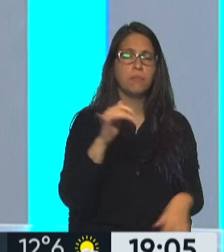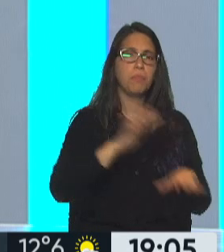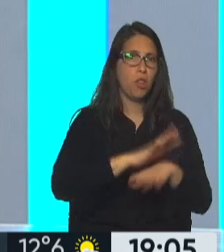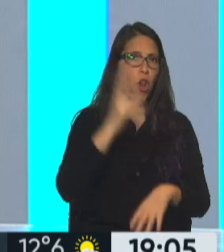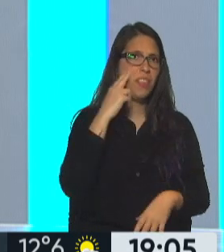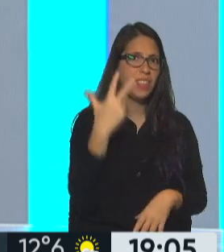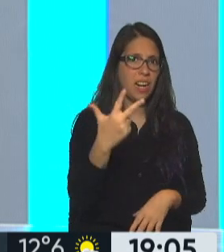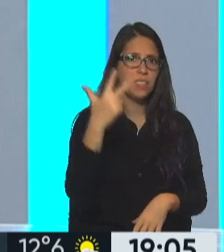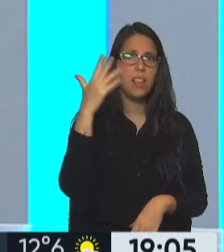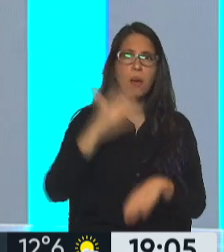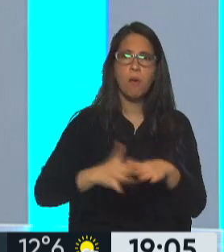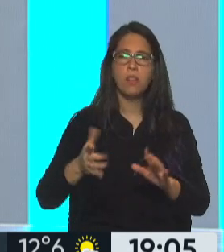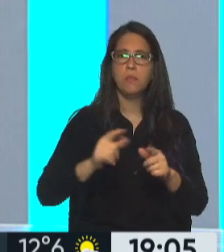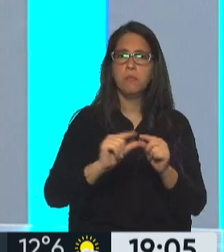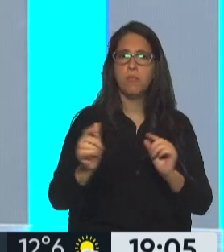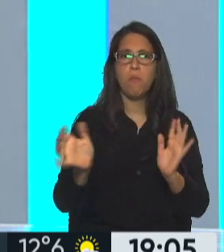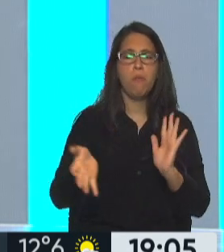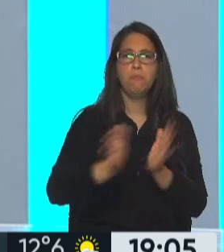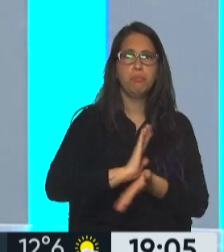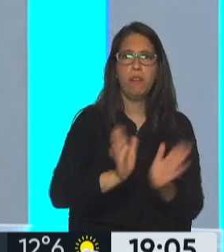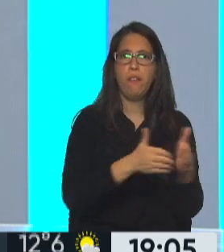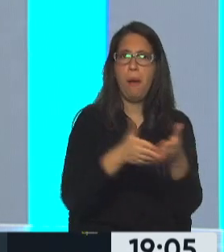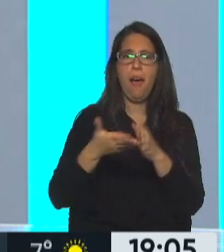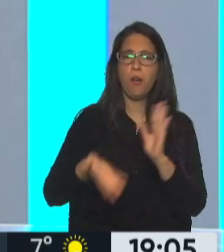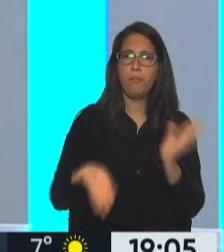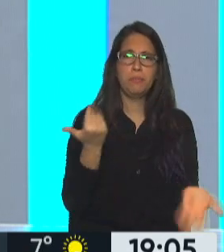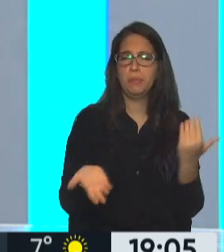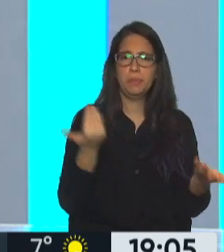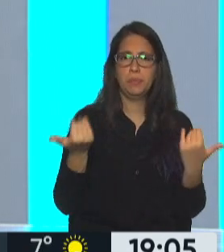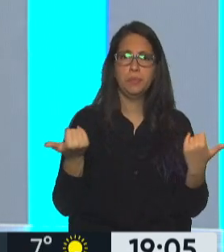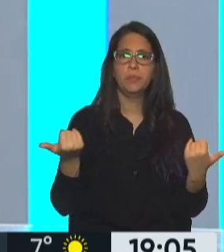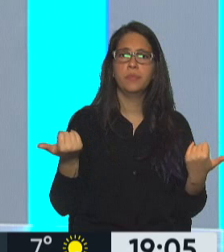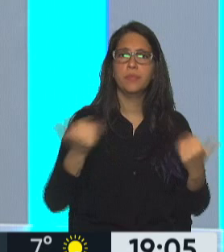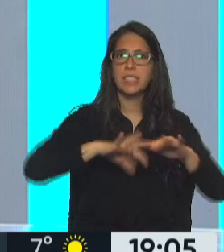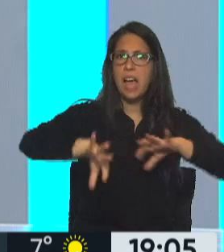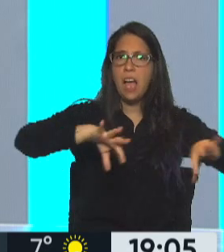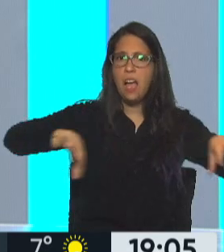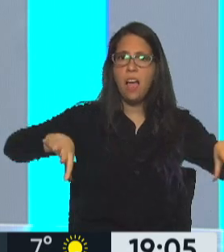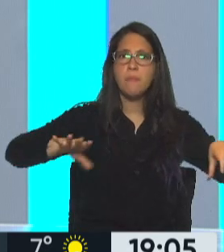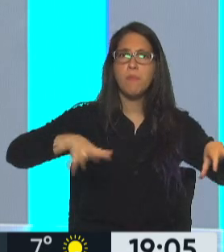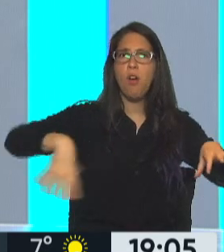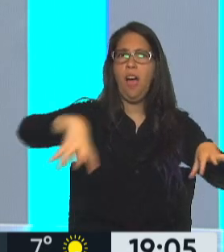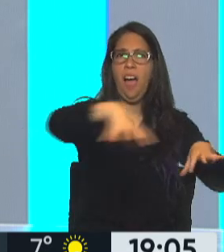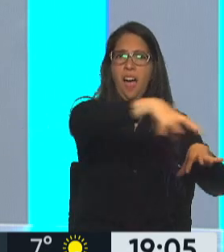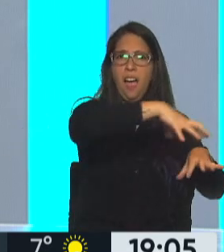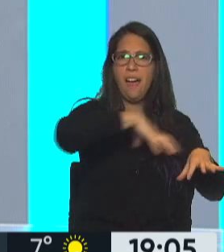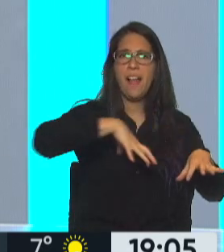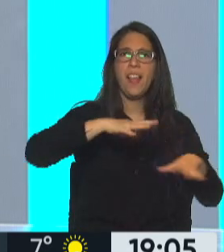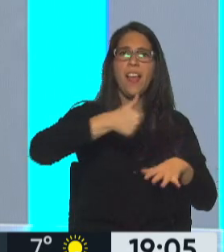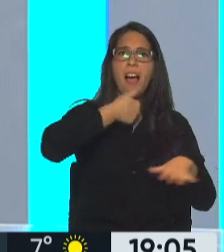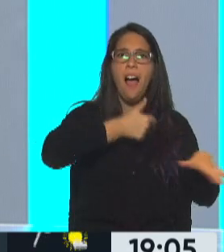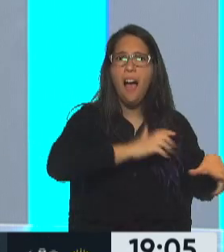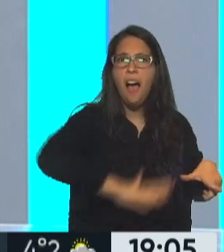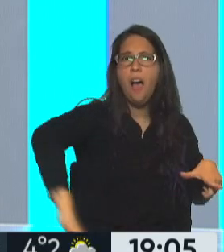que fue de panterada como súper flota también como la todas las áreas del que había hidrografía